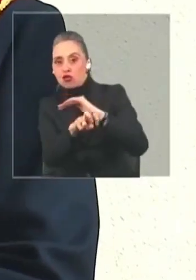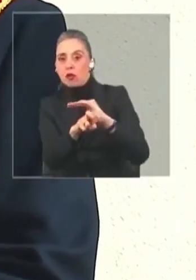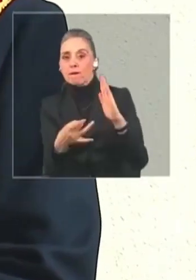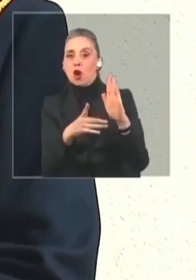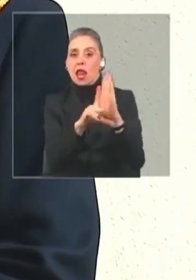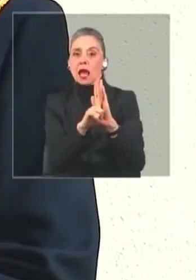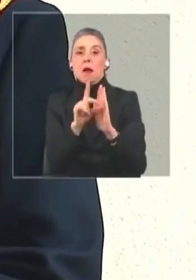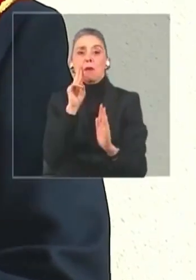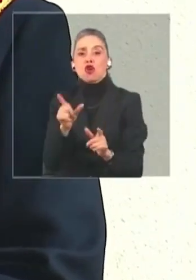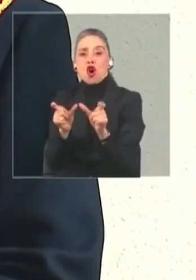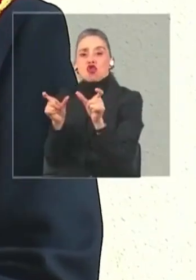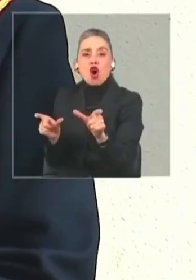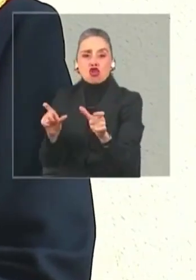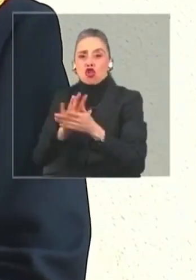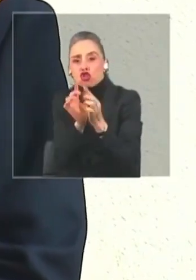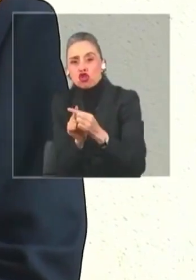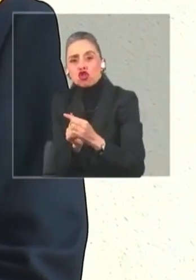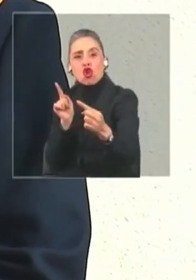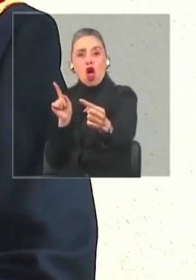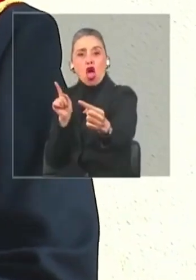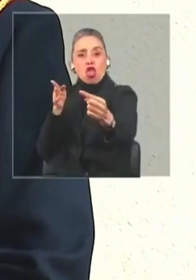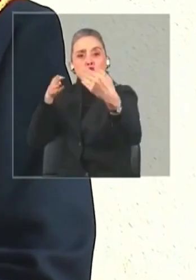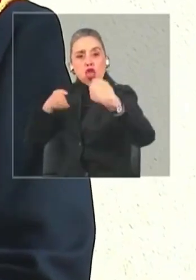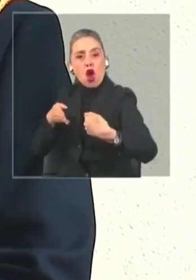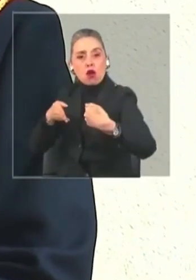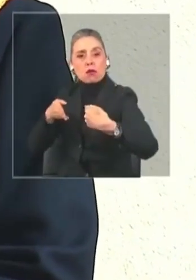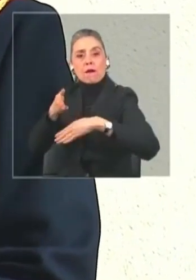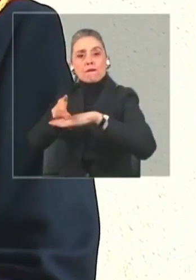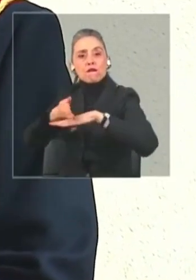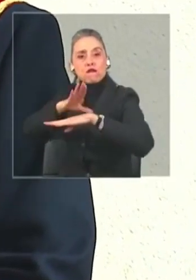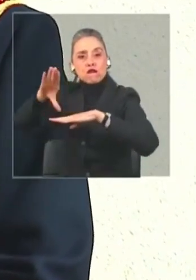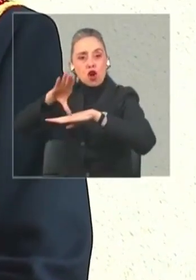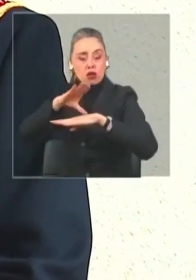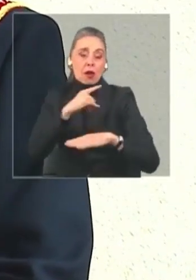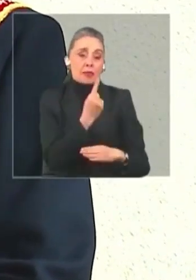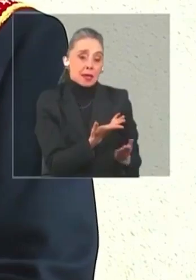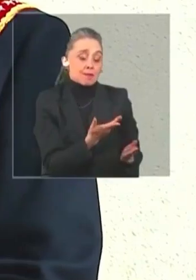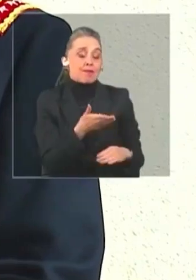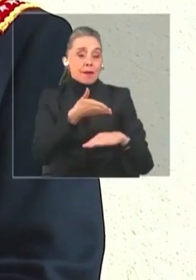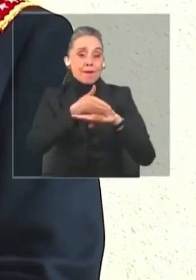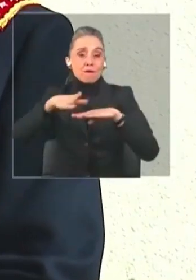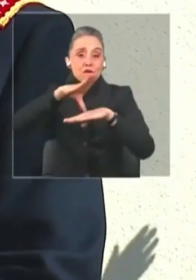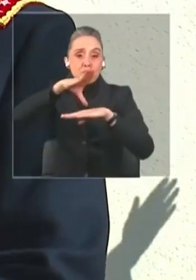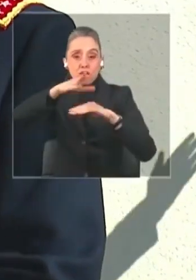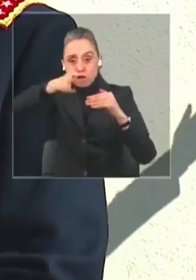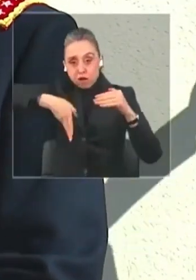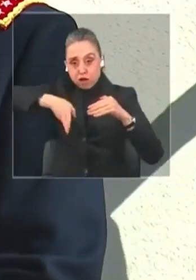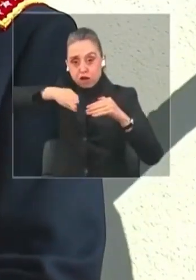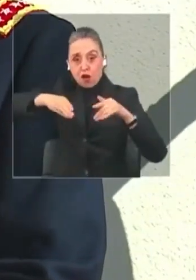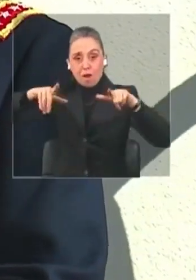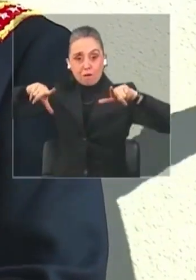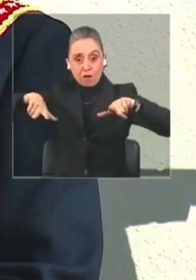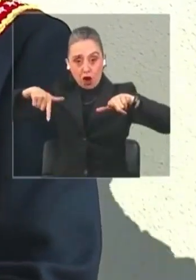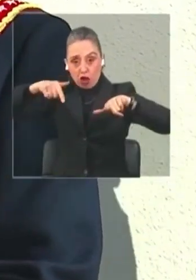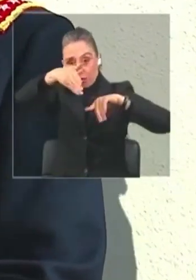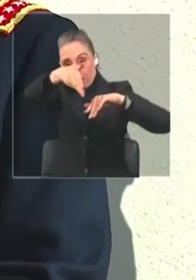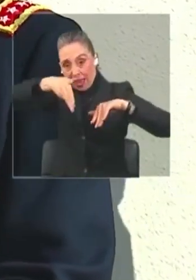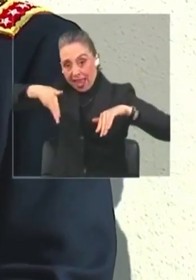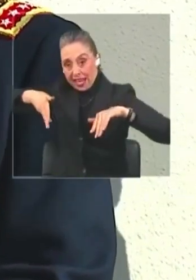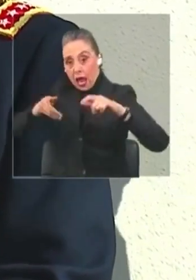control total de esa frontera? Bueno, la frontera legalmente la tiene como responsabilidad de